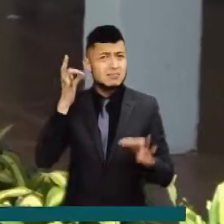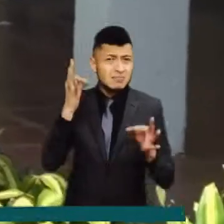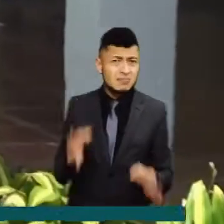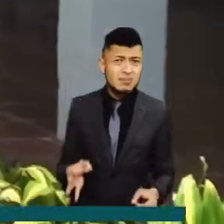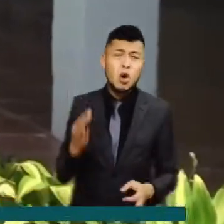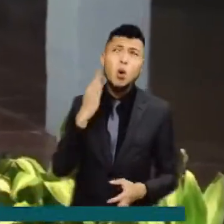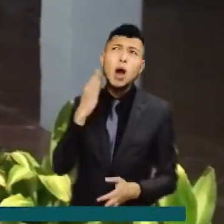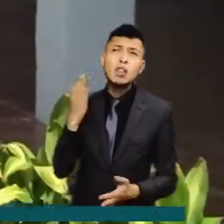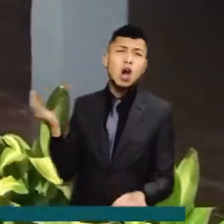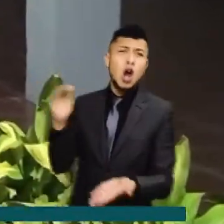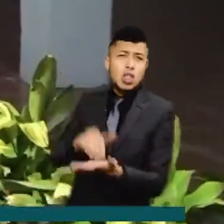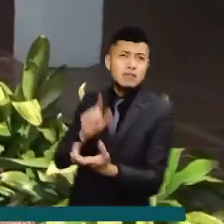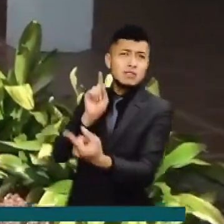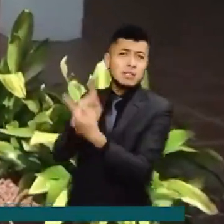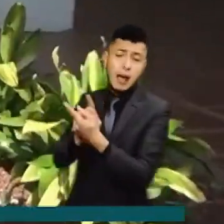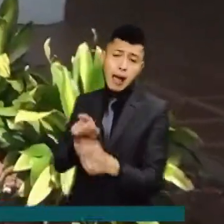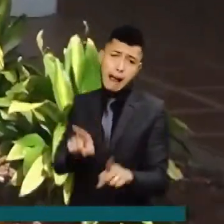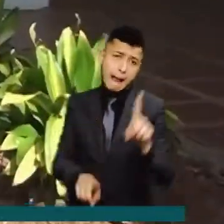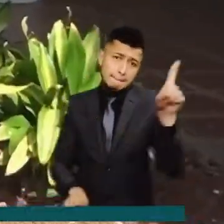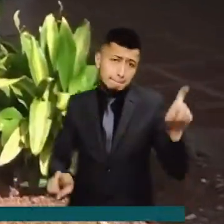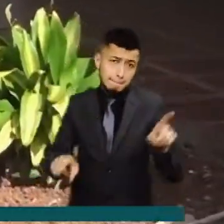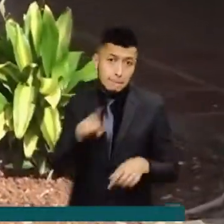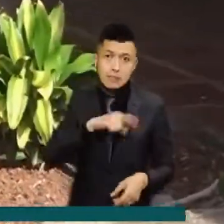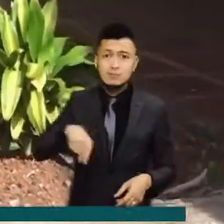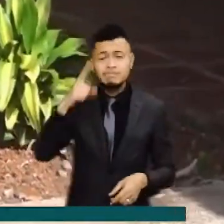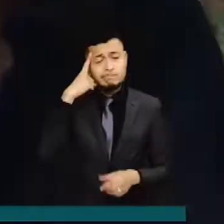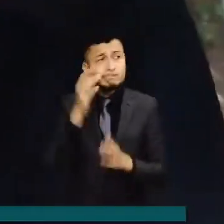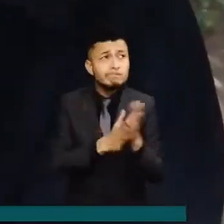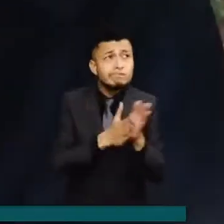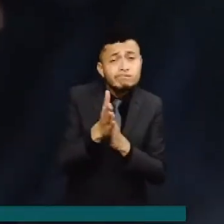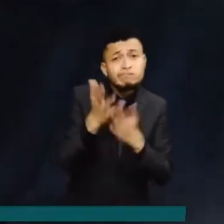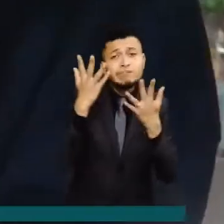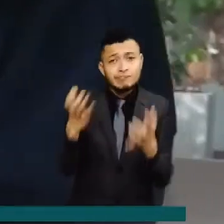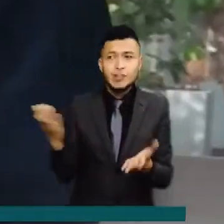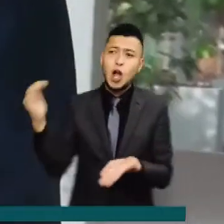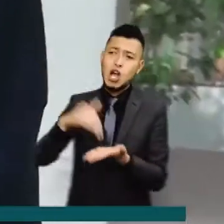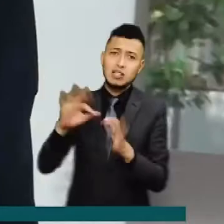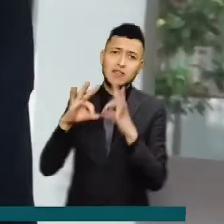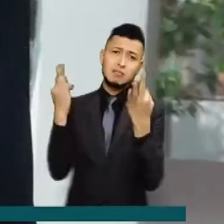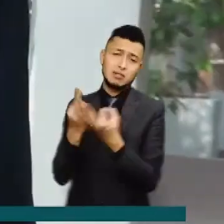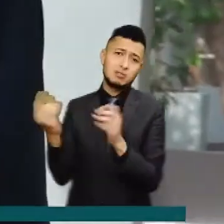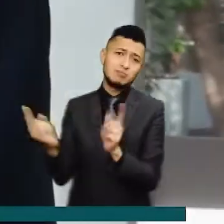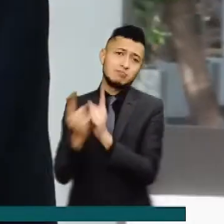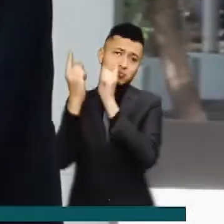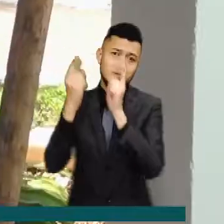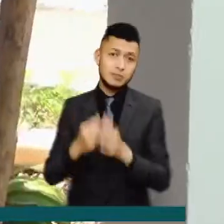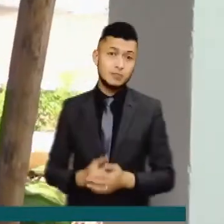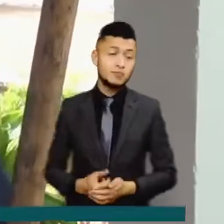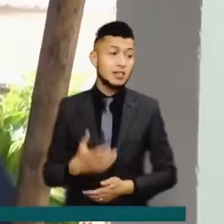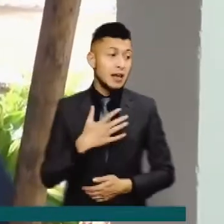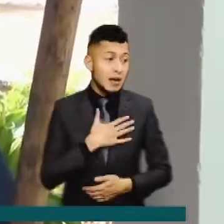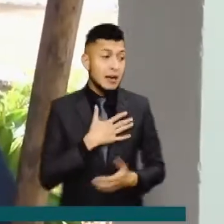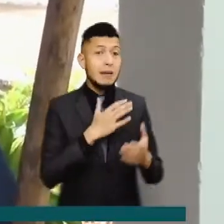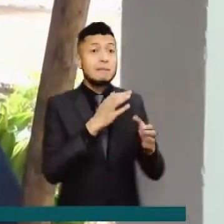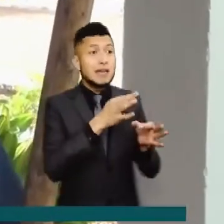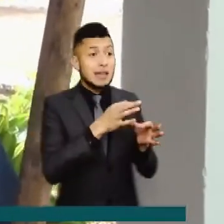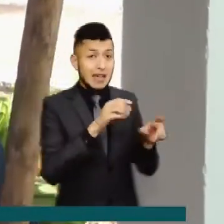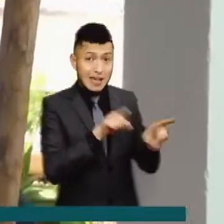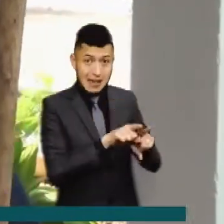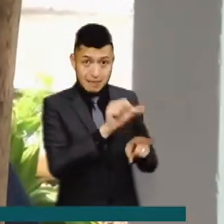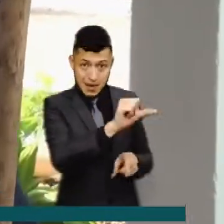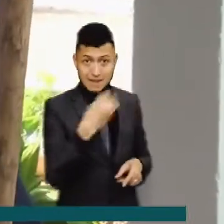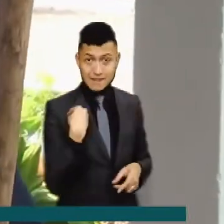saben con exactitud cuándo los vuelvan a ver, guardan la esperanza de reencontrarse con ellos en algún momento. Mi hermana vive